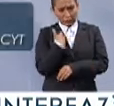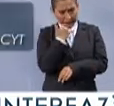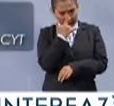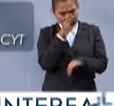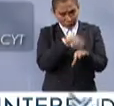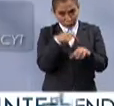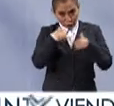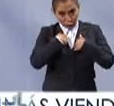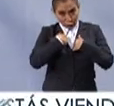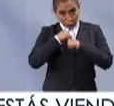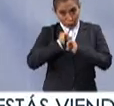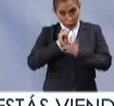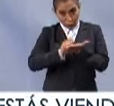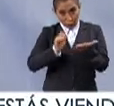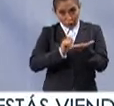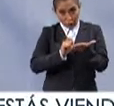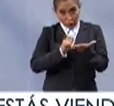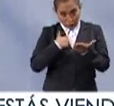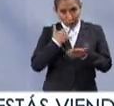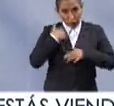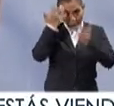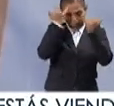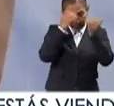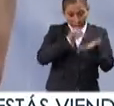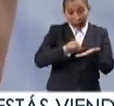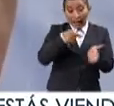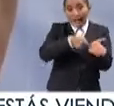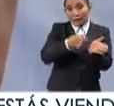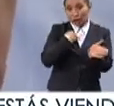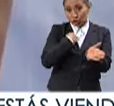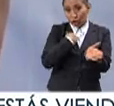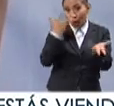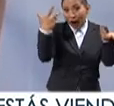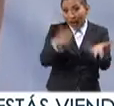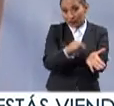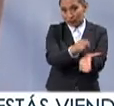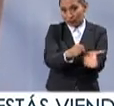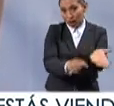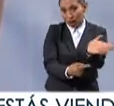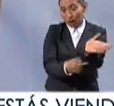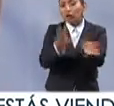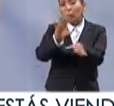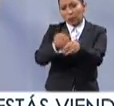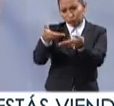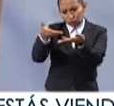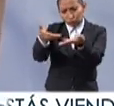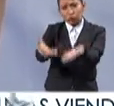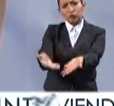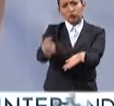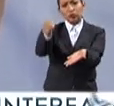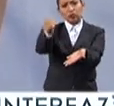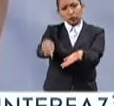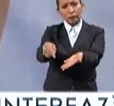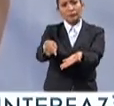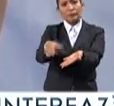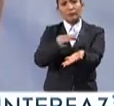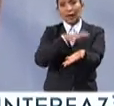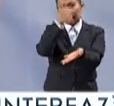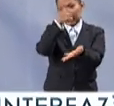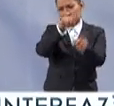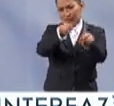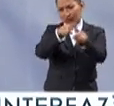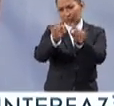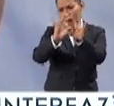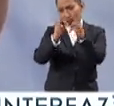permite a mí como autora decir esta obra que yo hice y hacer y hay seis